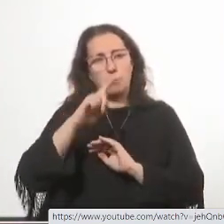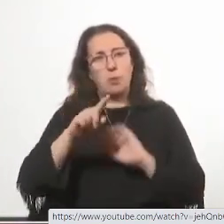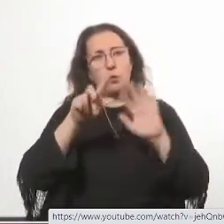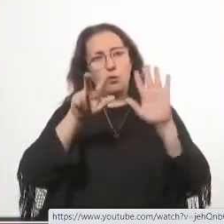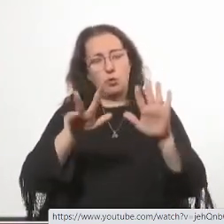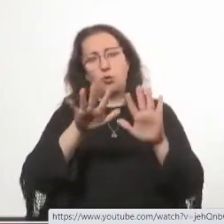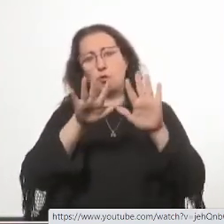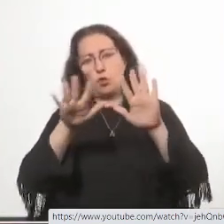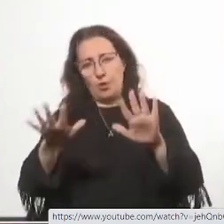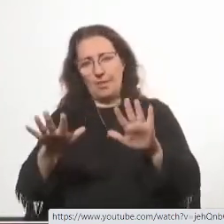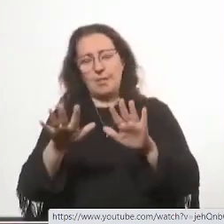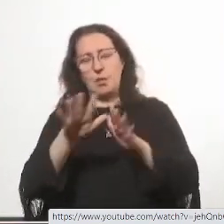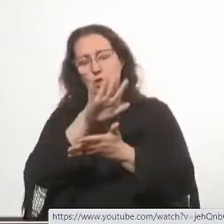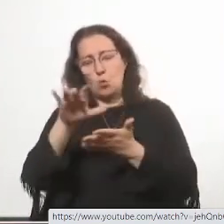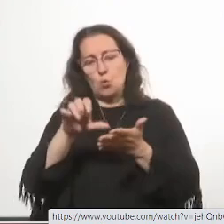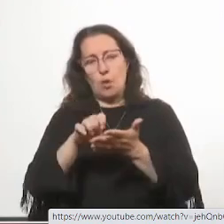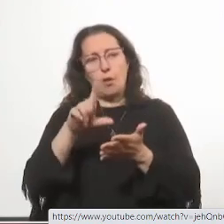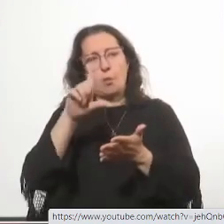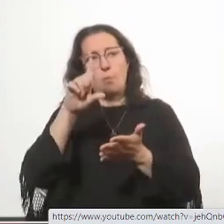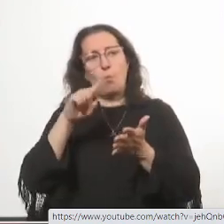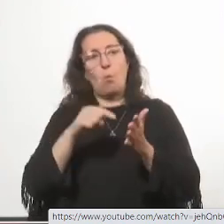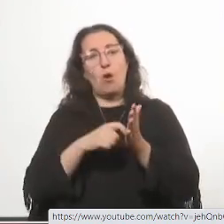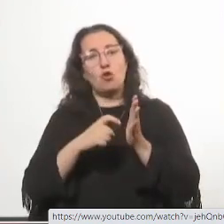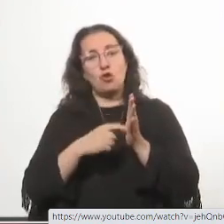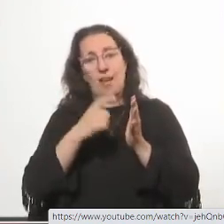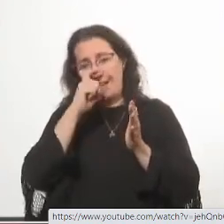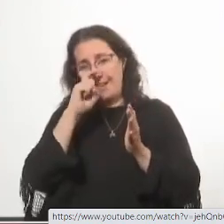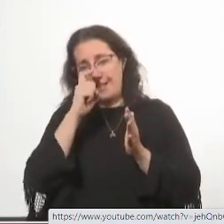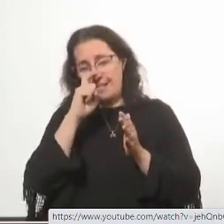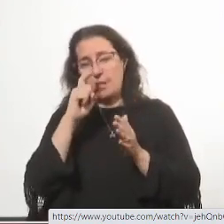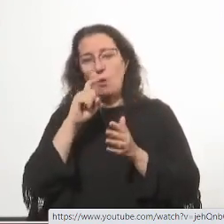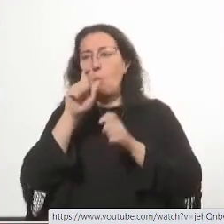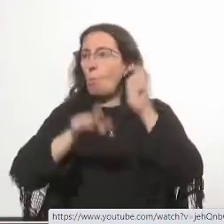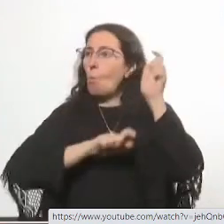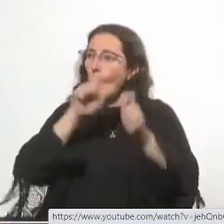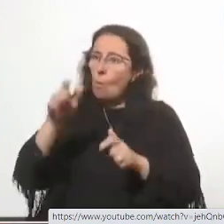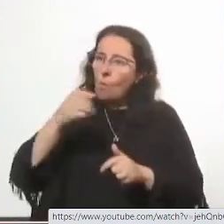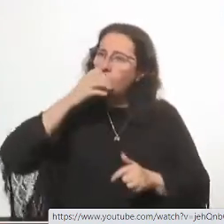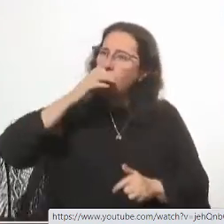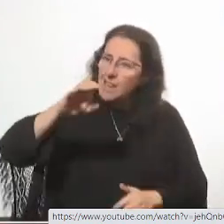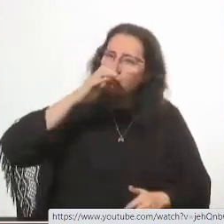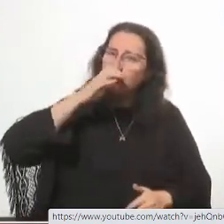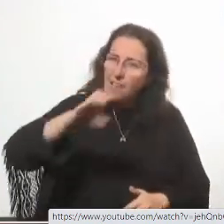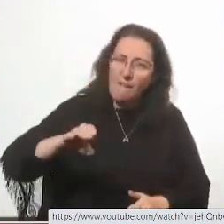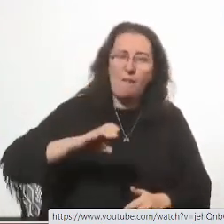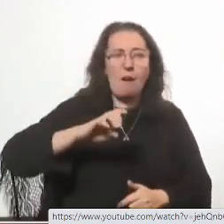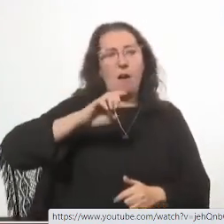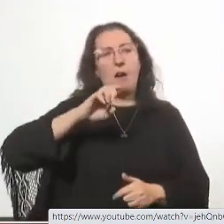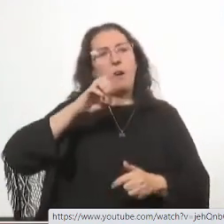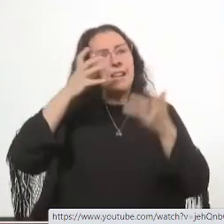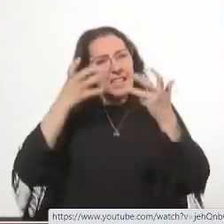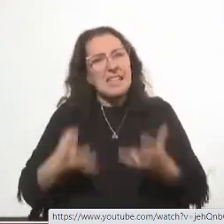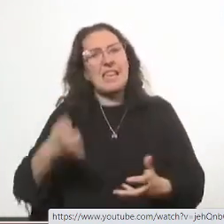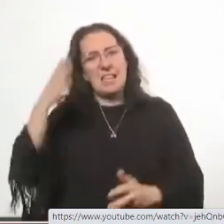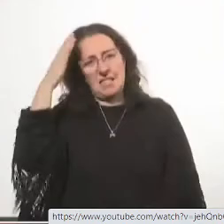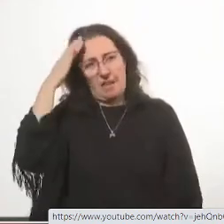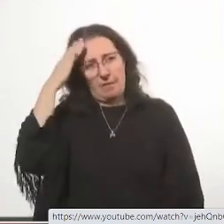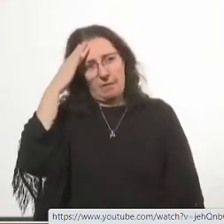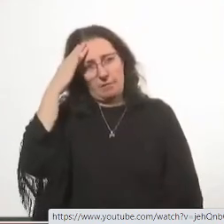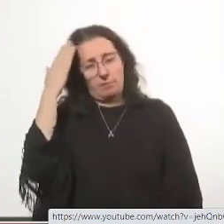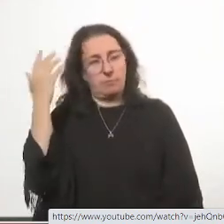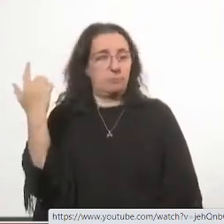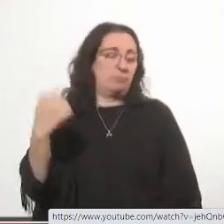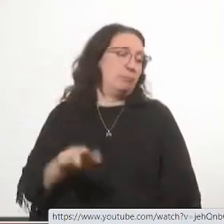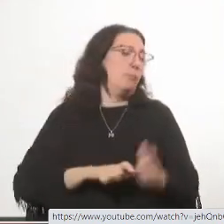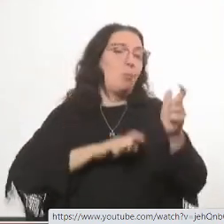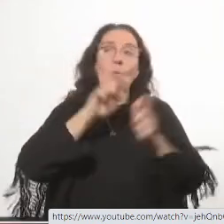1810, en la ciudad de Buenos Aires, el pueblo gritaba en la plaza que quería saber. Y nos parece que el pueblo tiene